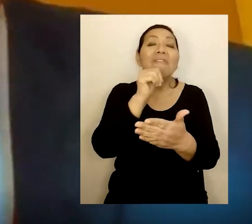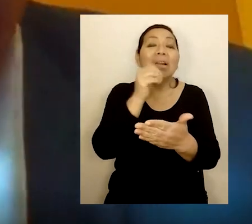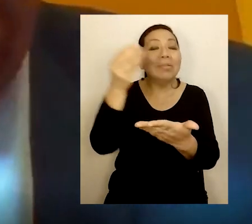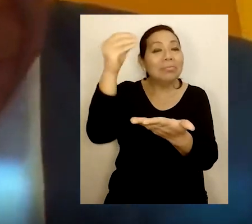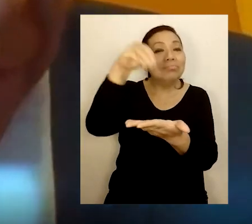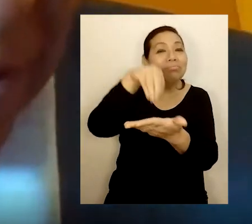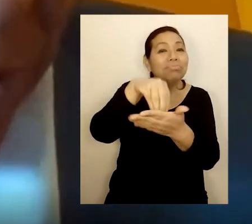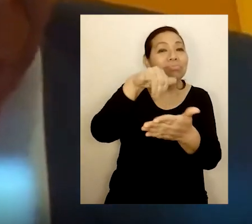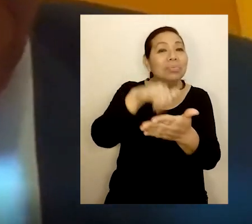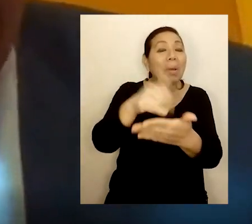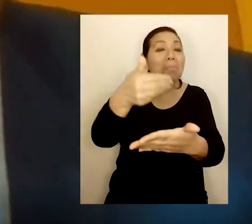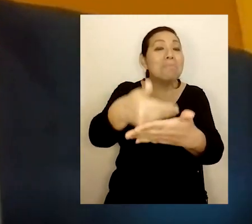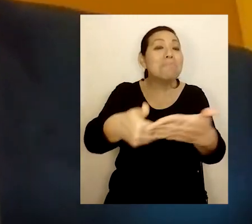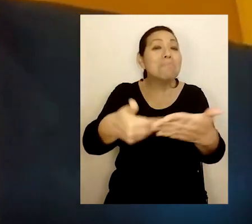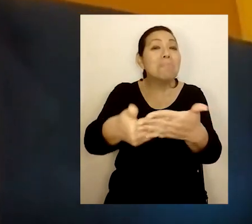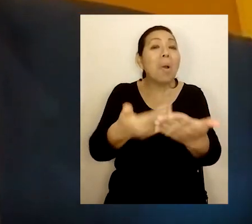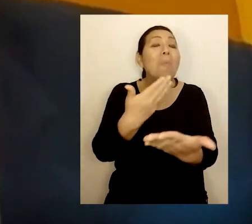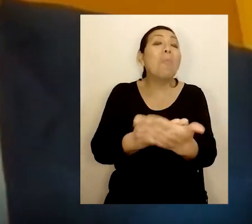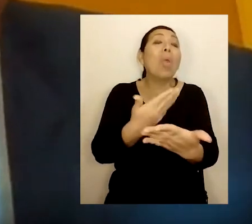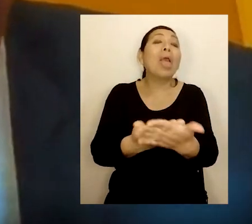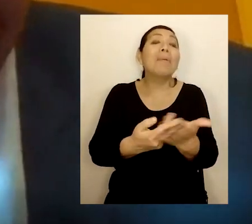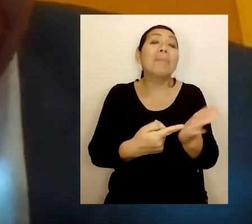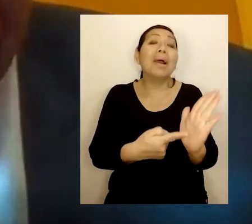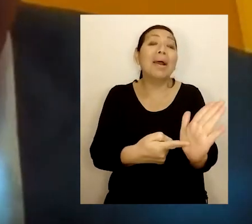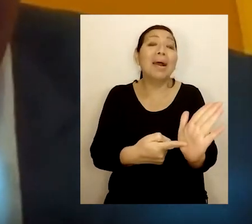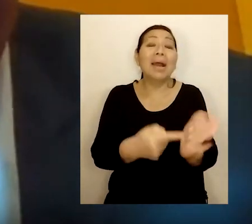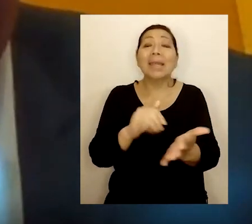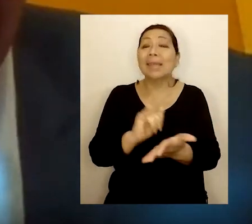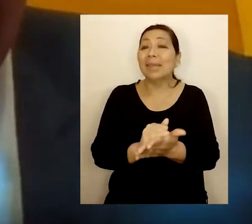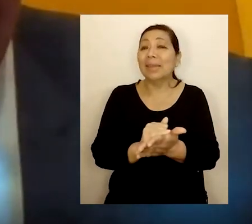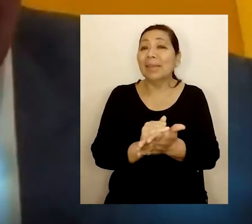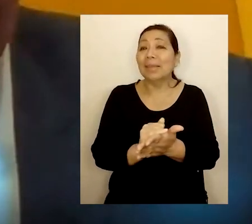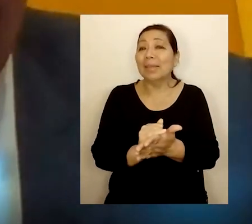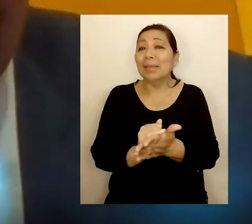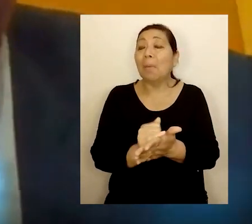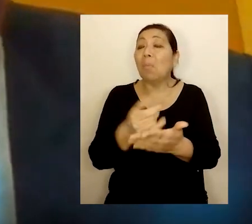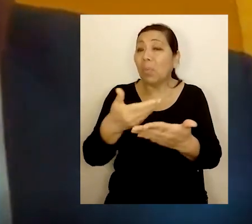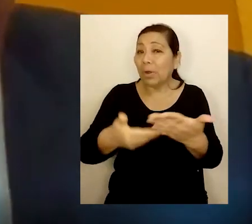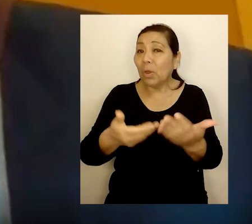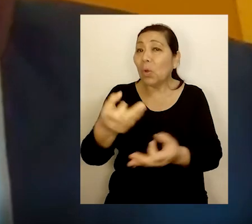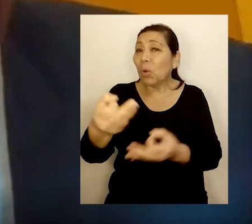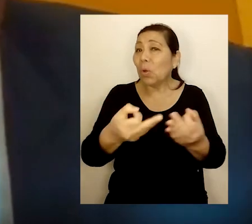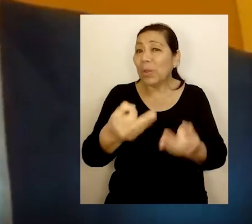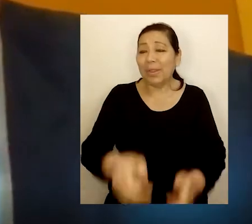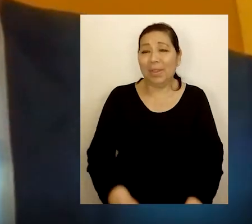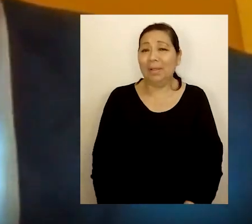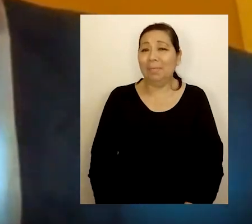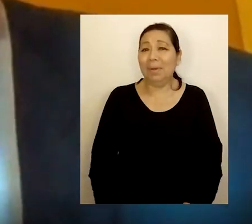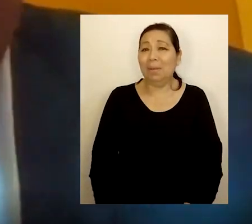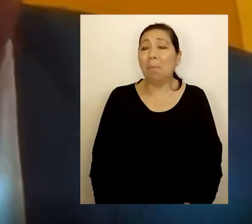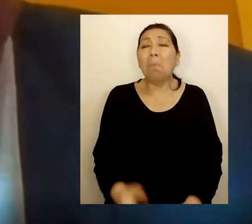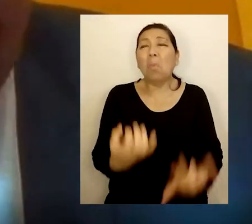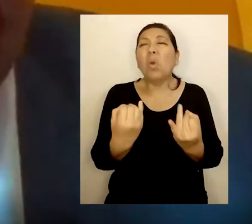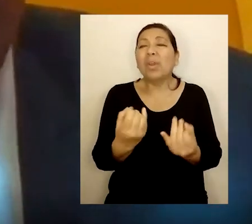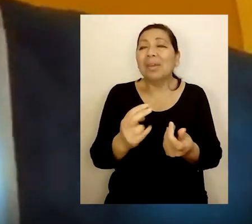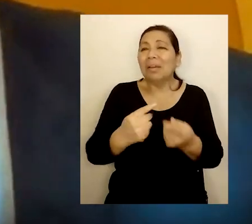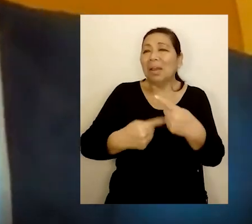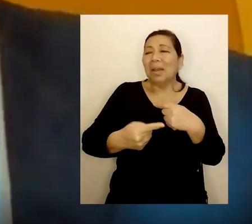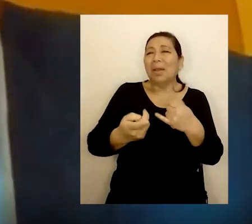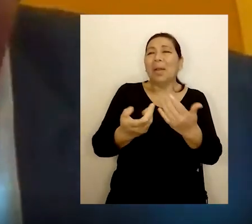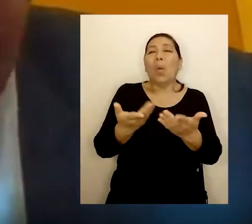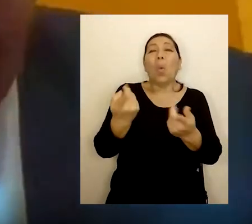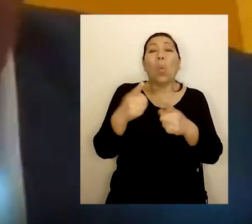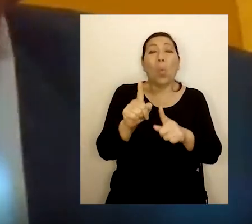de incorporación del documento de prueba referido a las pericias contables? ¿Por qué hacerlo recién